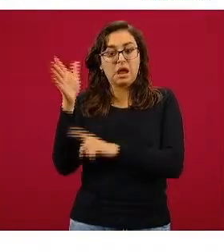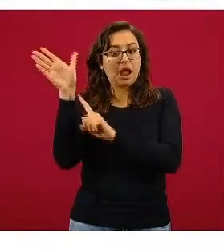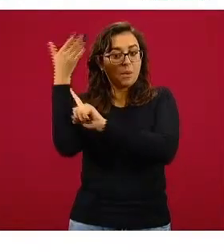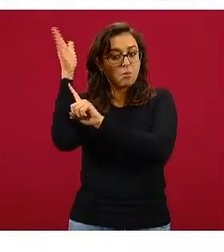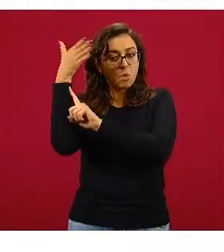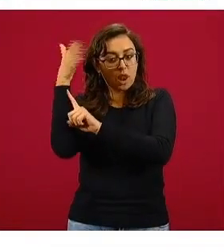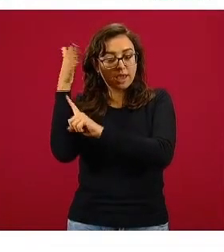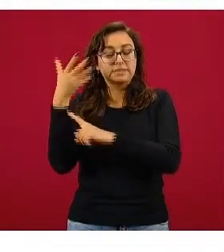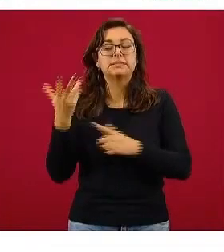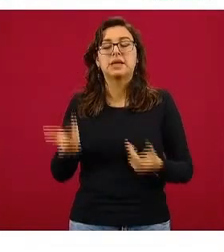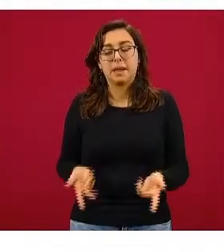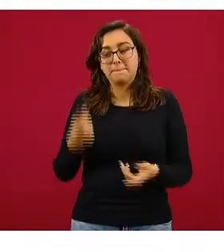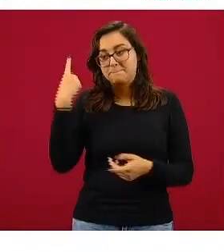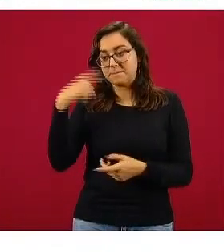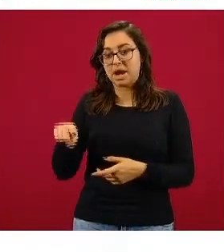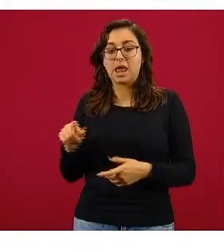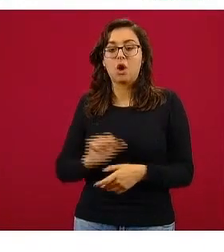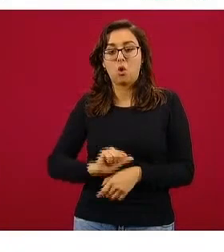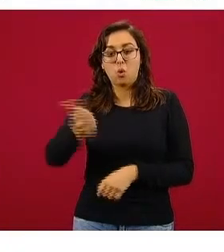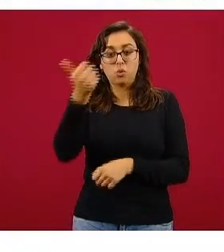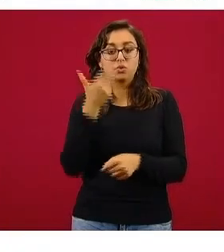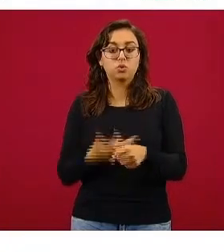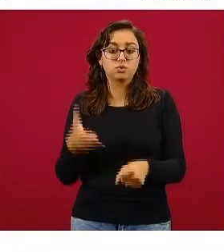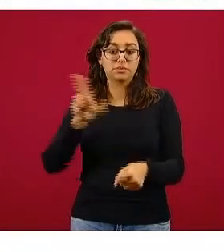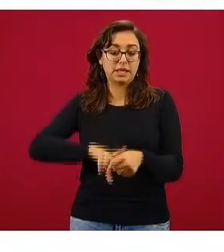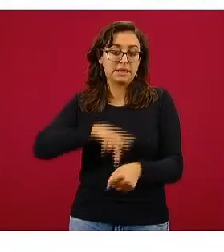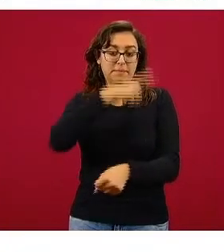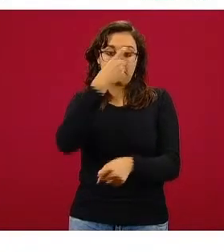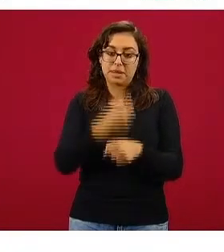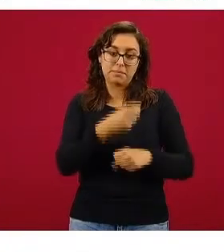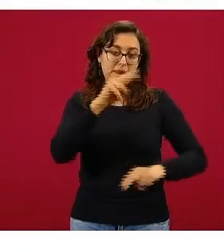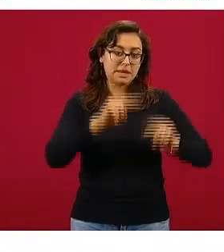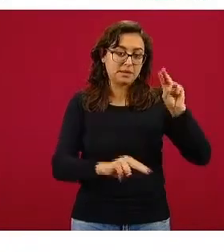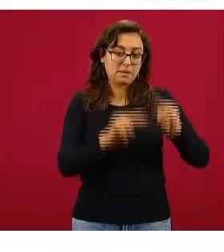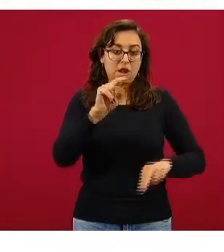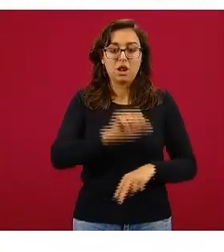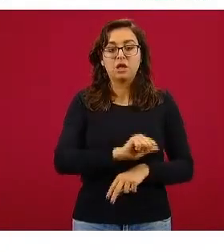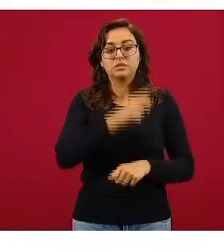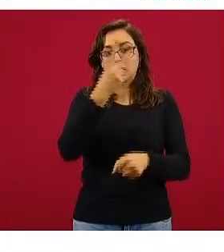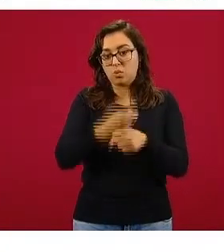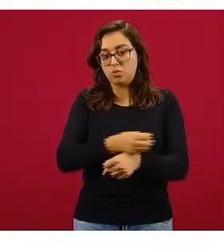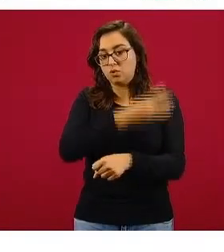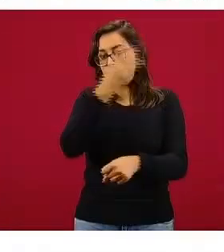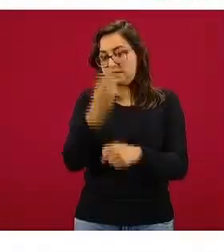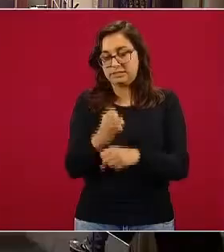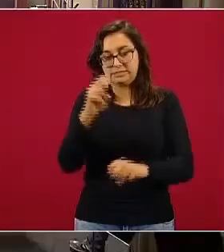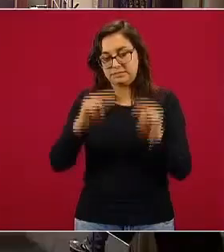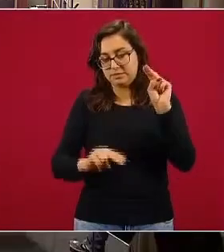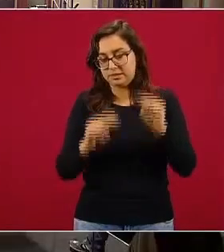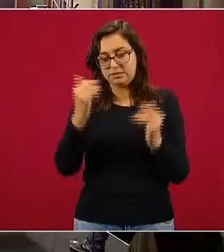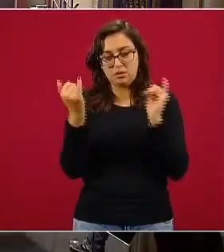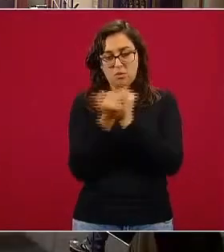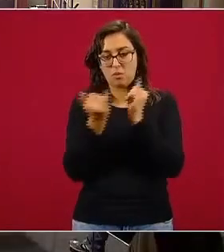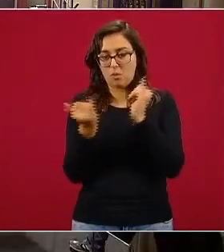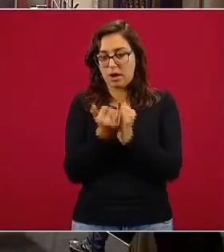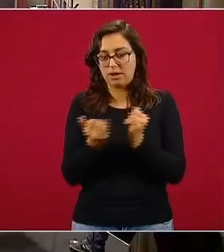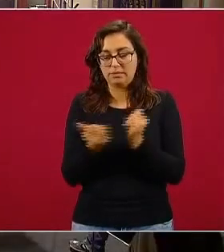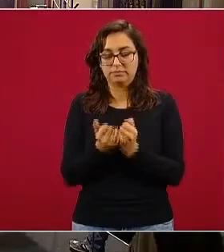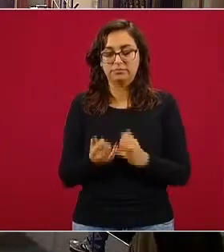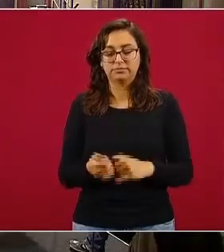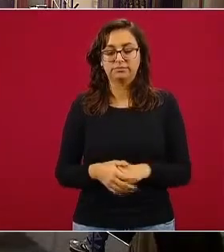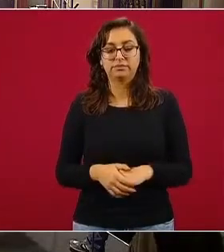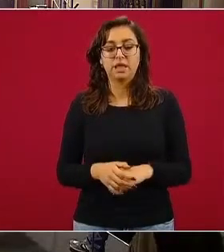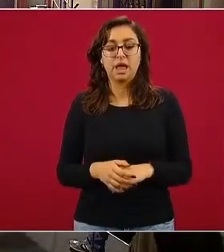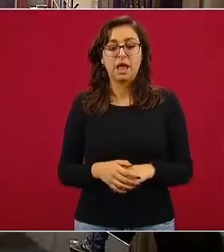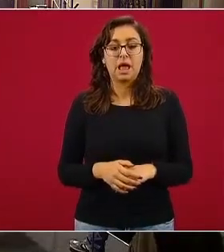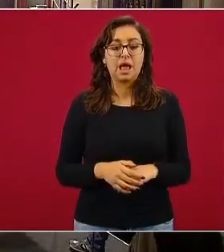ambulancias, el traslado de pacientes desde el primer nivel hacia niveles de mayor resolución. Tenemos todo un